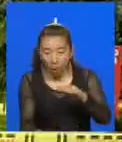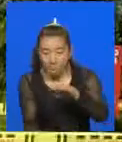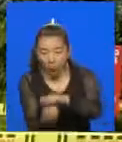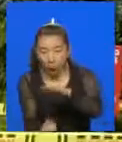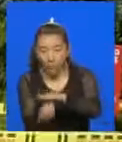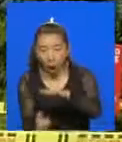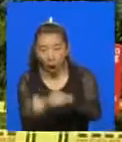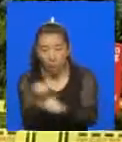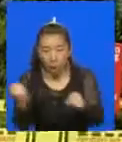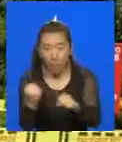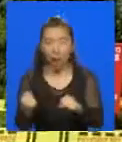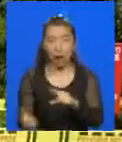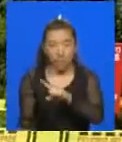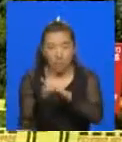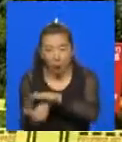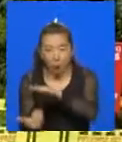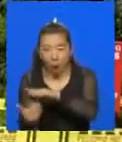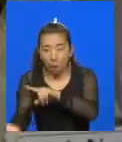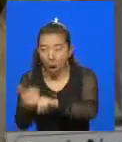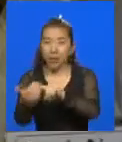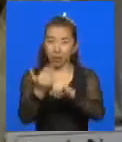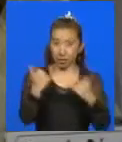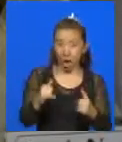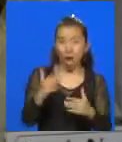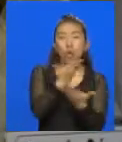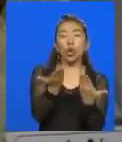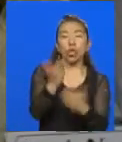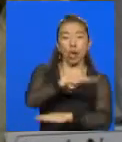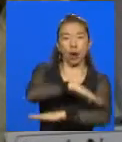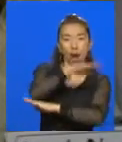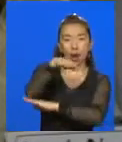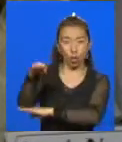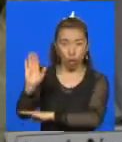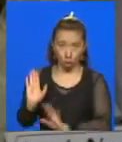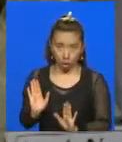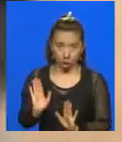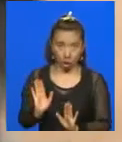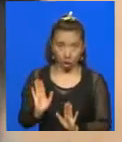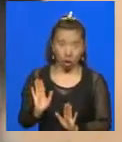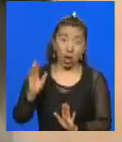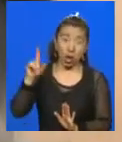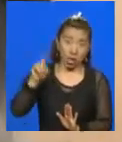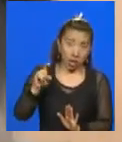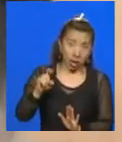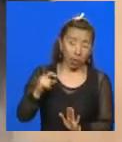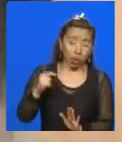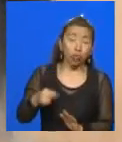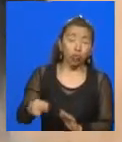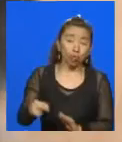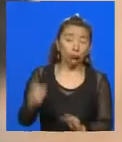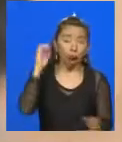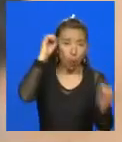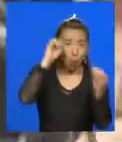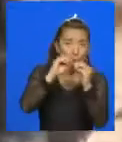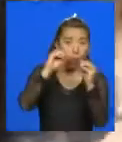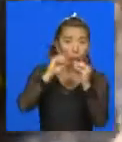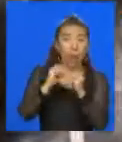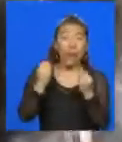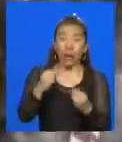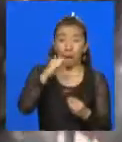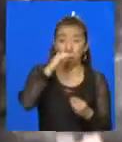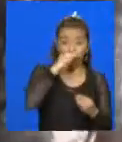orejón departamento de antioquia y la guerrilla de las farc ha anunciado que esperan acordar un protocolo durante este ciclo para entregar a menores de